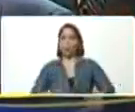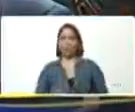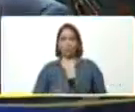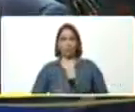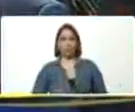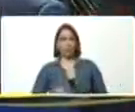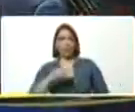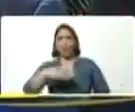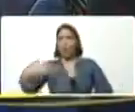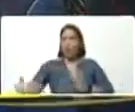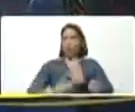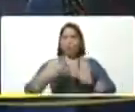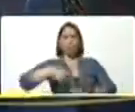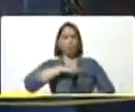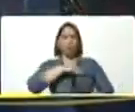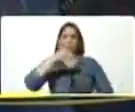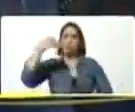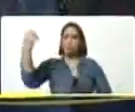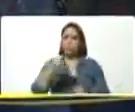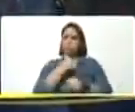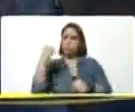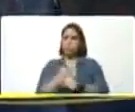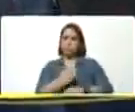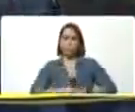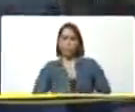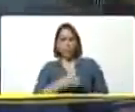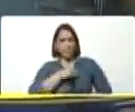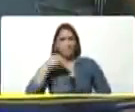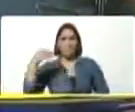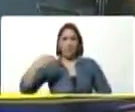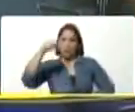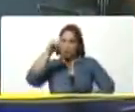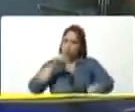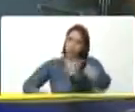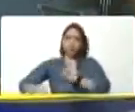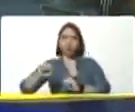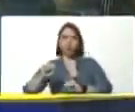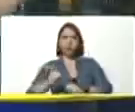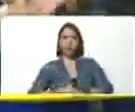poder con ese espíritu de trabajo, con ese espíritu rebelde,